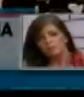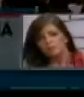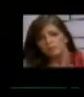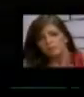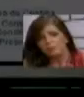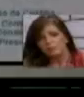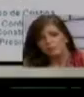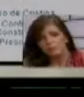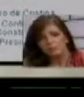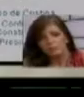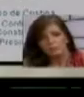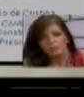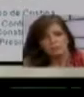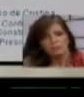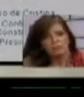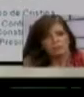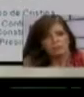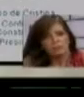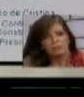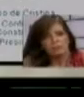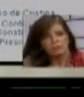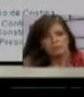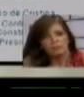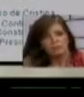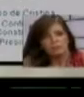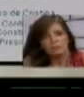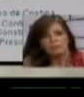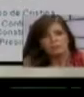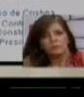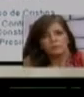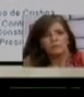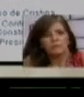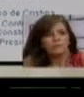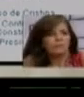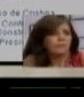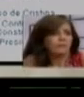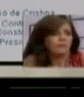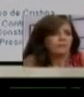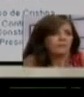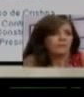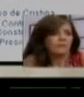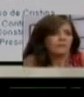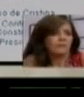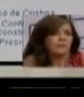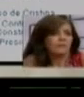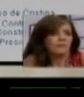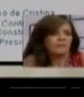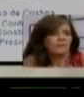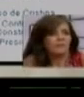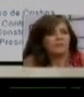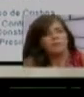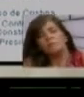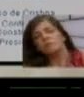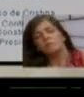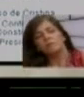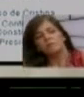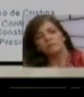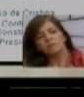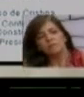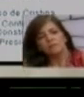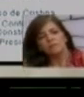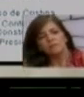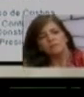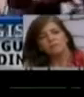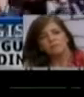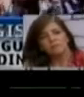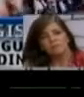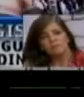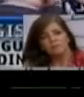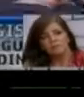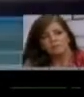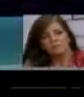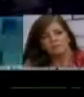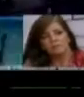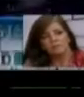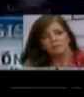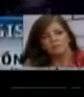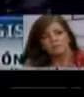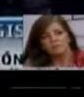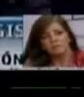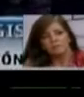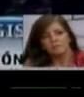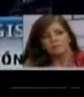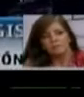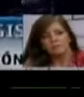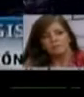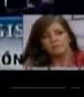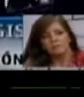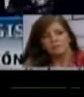cañones. Clarín.com. La presidenta insistió en que bajó el delito en el país. La presidenta tampoco